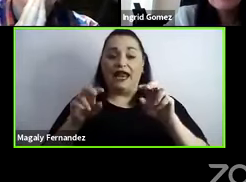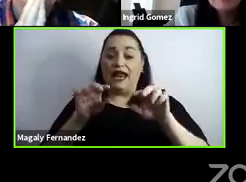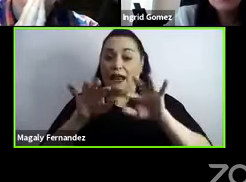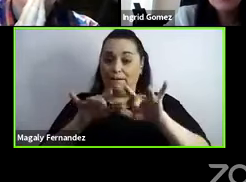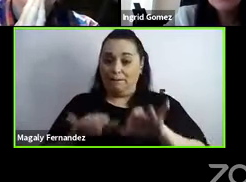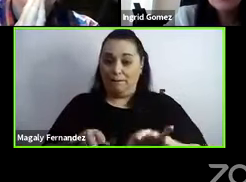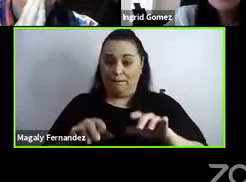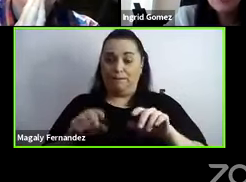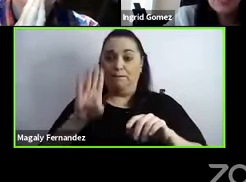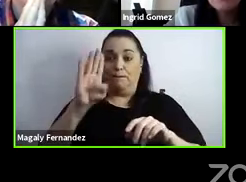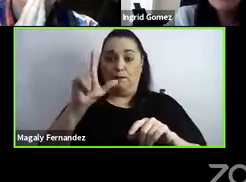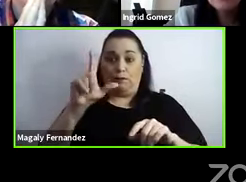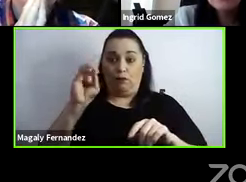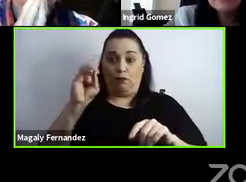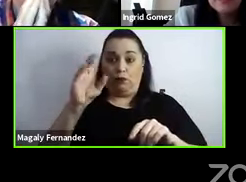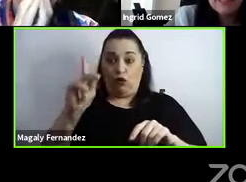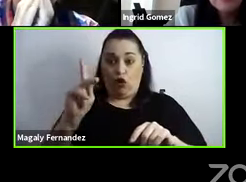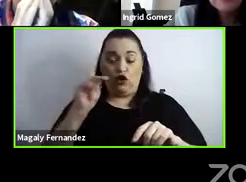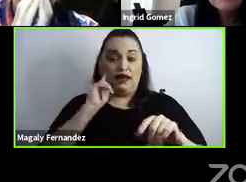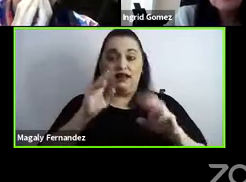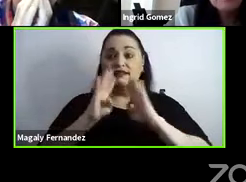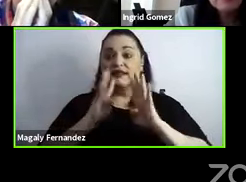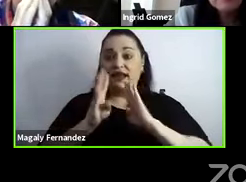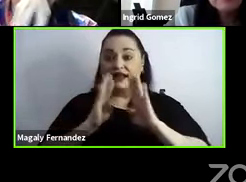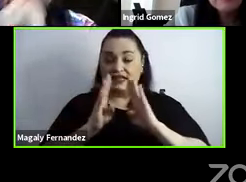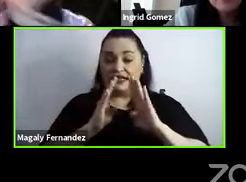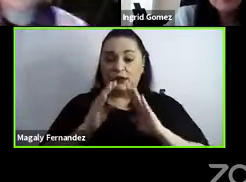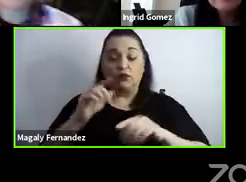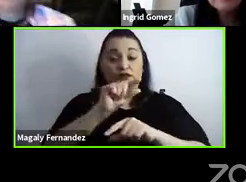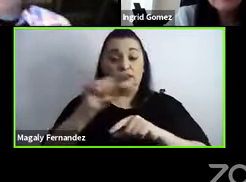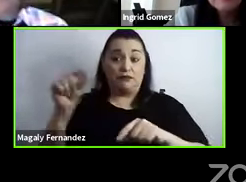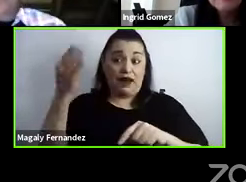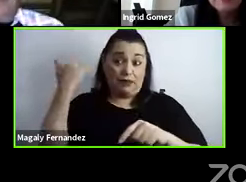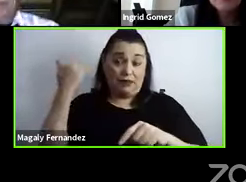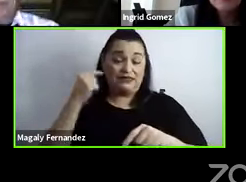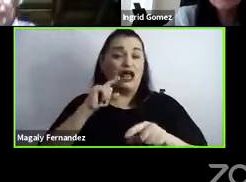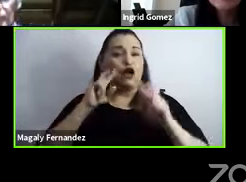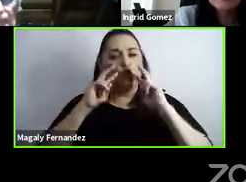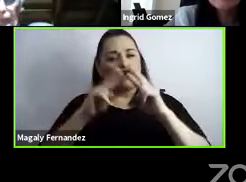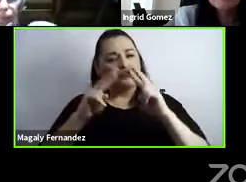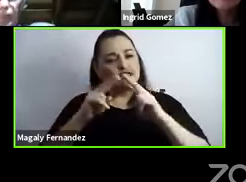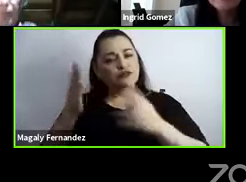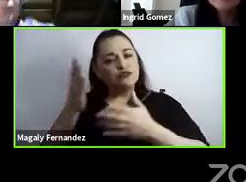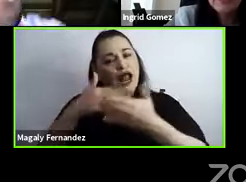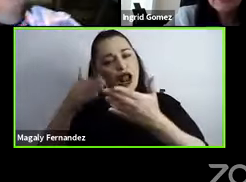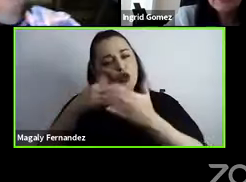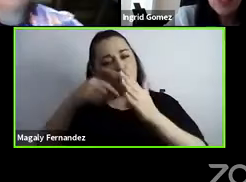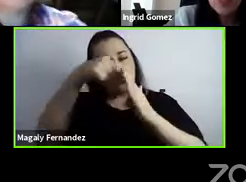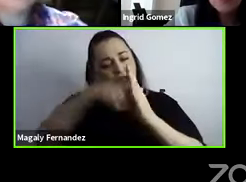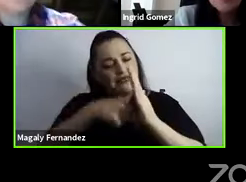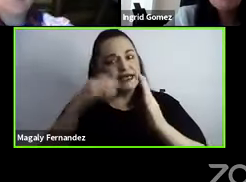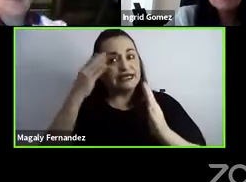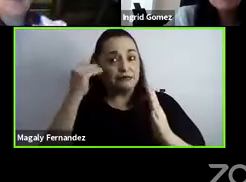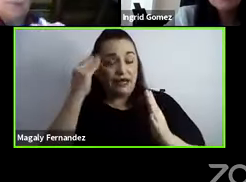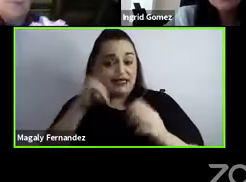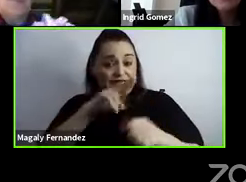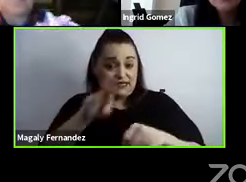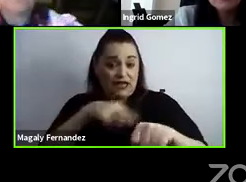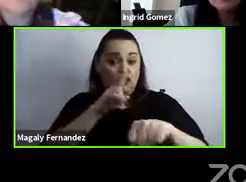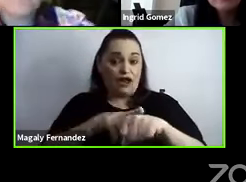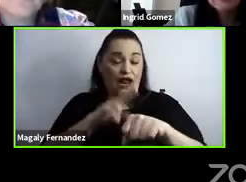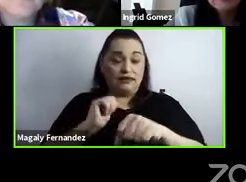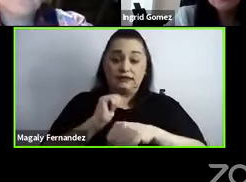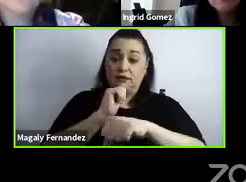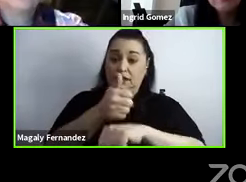semana pasada conocimos a profundidad algunas experiencias nacionales en el escenario de la política pública nacional con la implementación